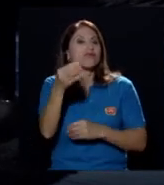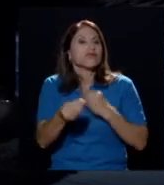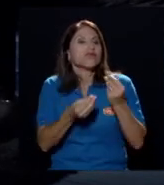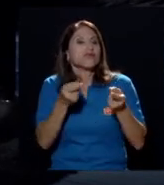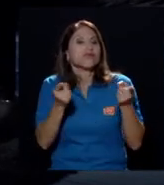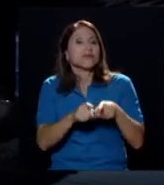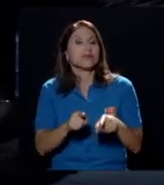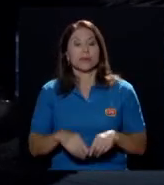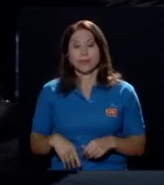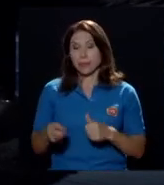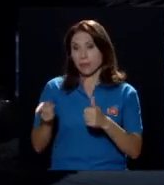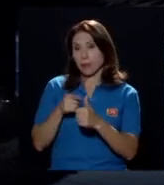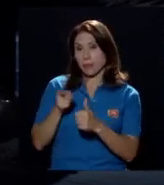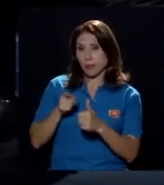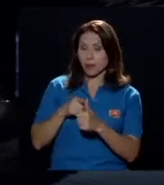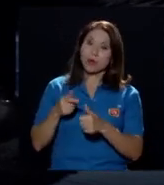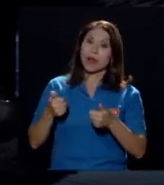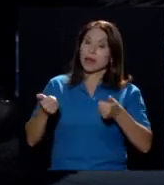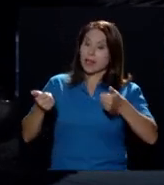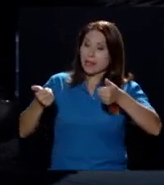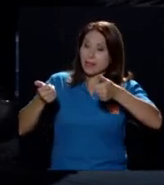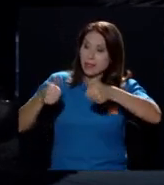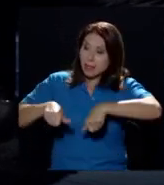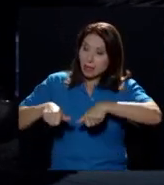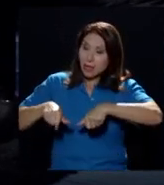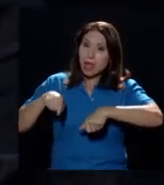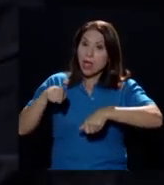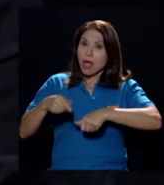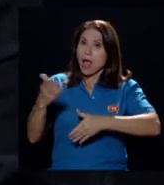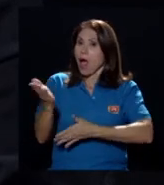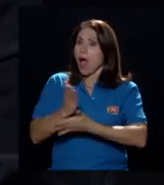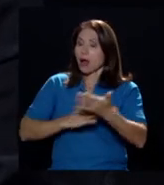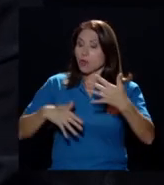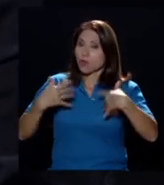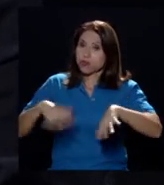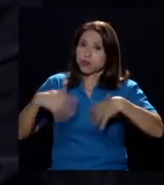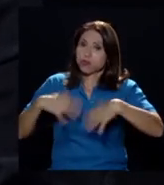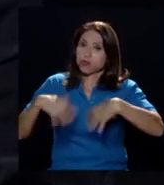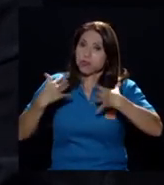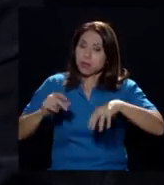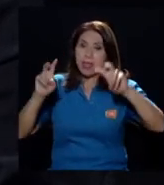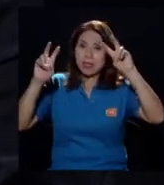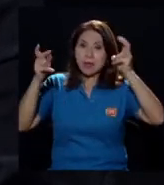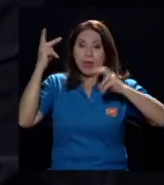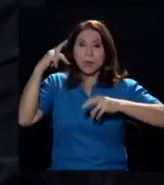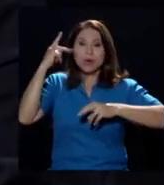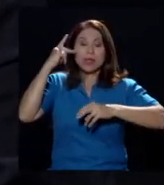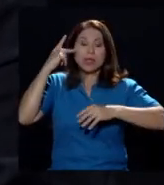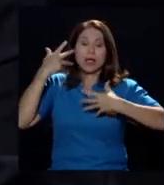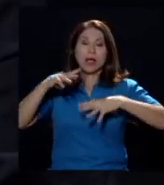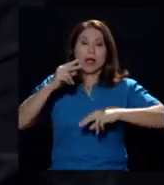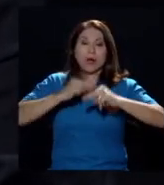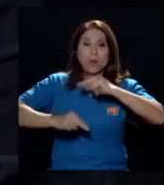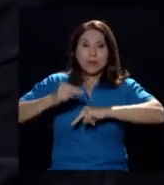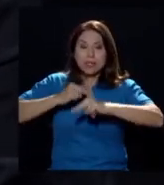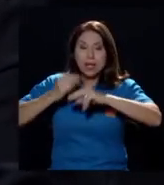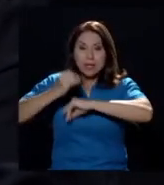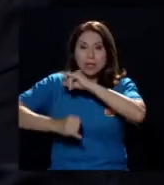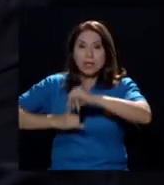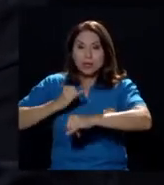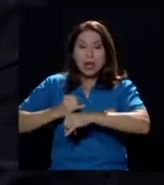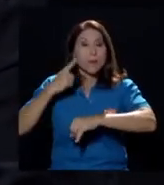hito en tema de la política comercial, porque siempre hay un antes y un después. Eso le permitió al país continuar,